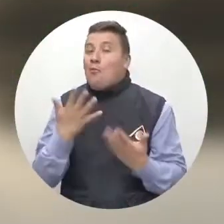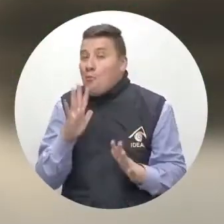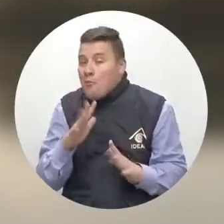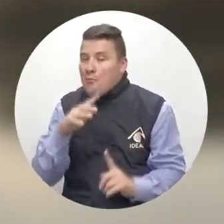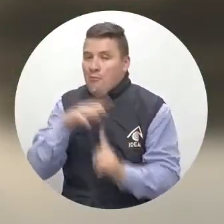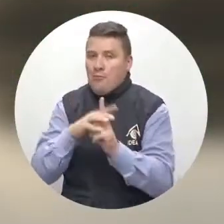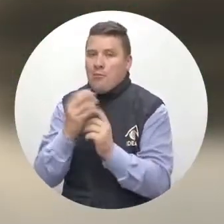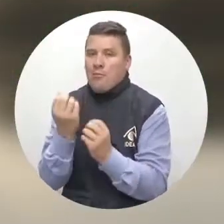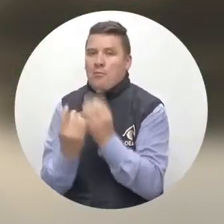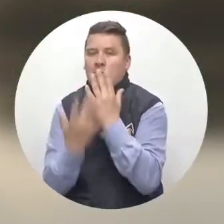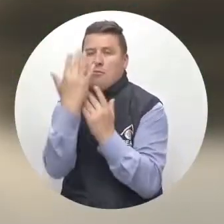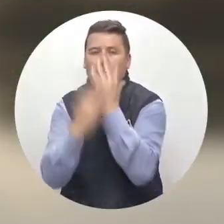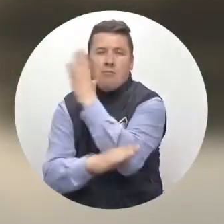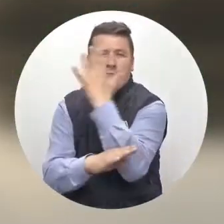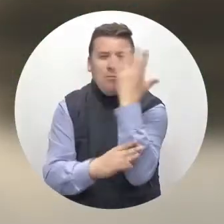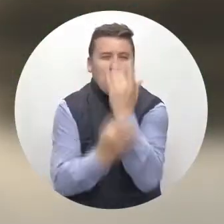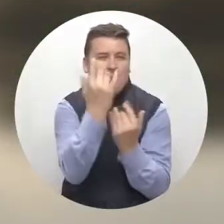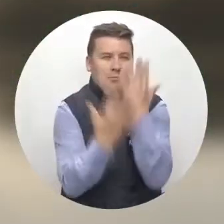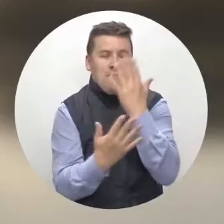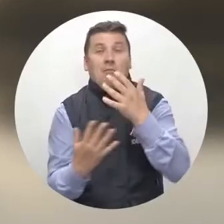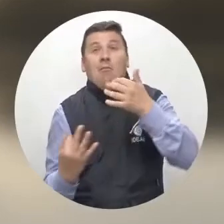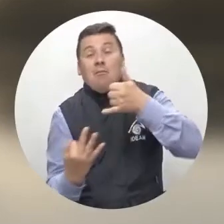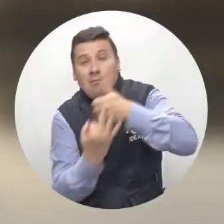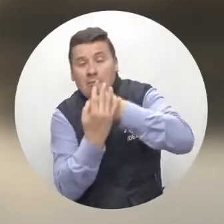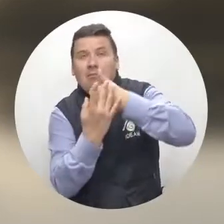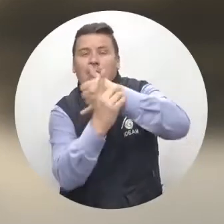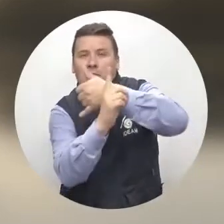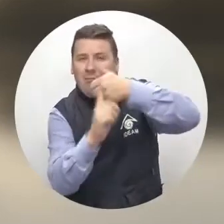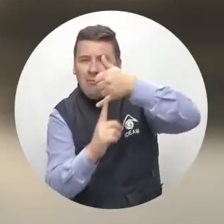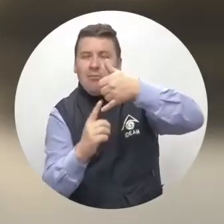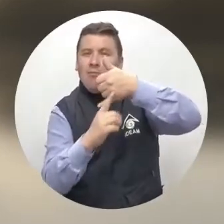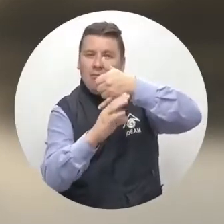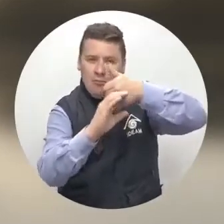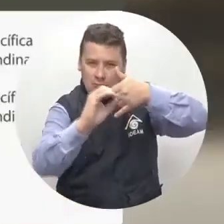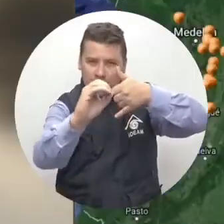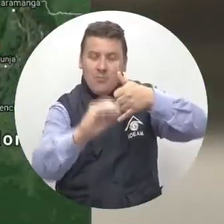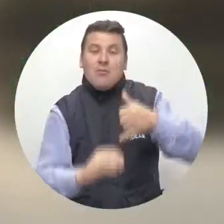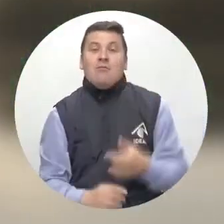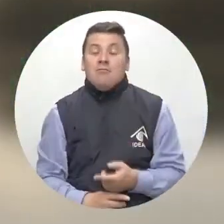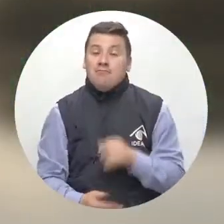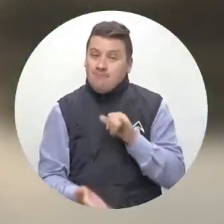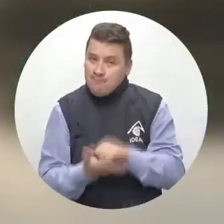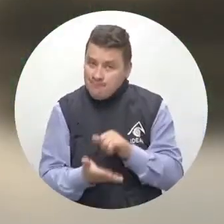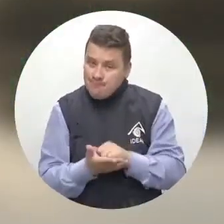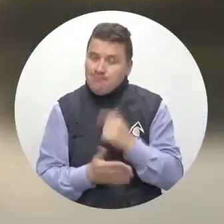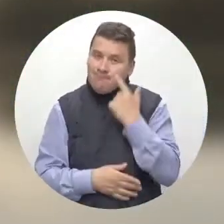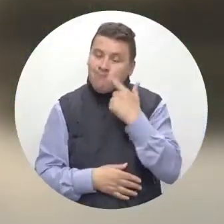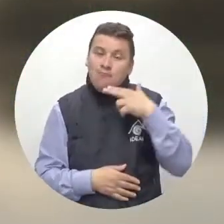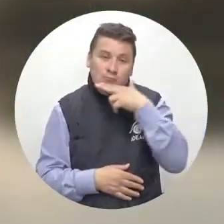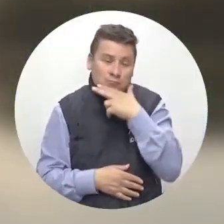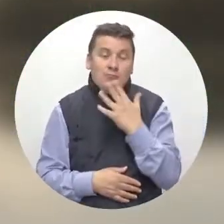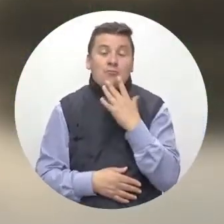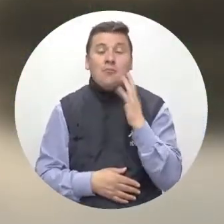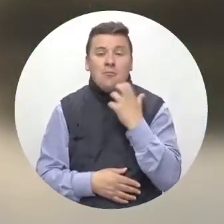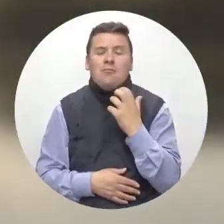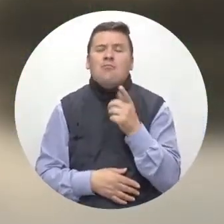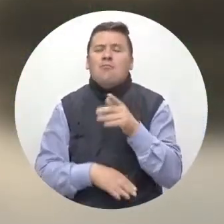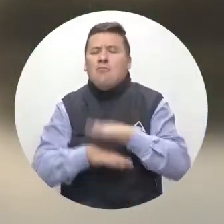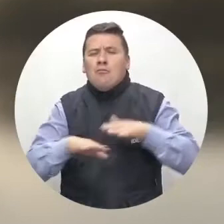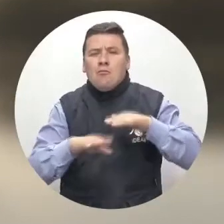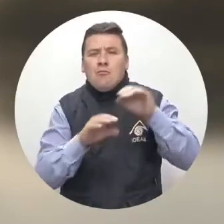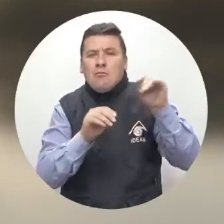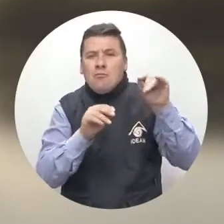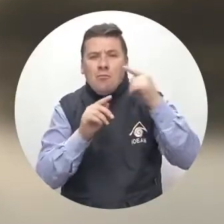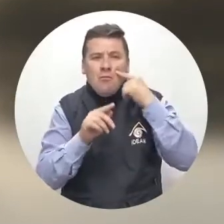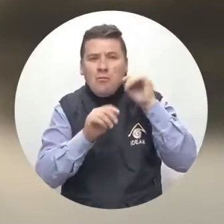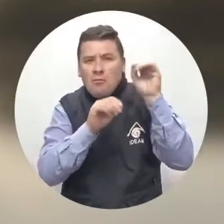de incendios en las regiones andina, Caribe, Amazonía y Orinoquía. Siguen las alertas roja y naranja por